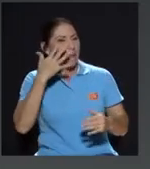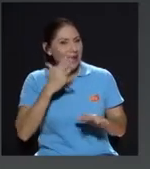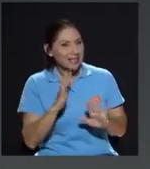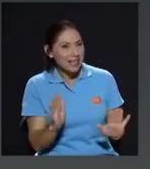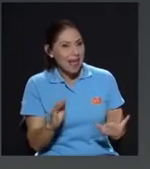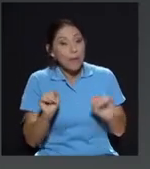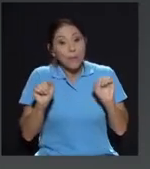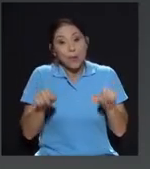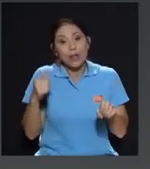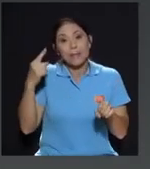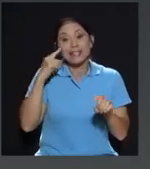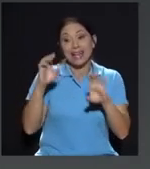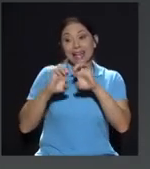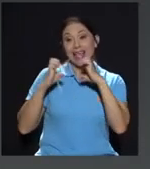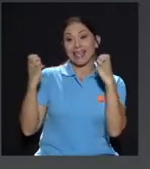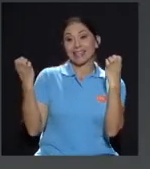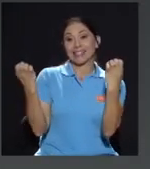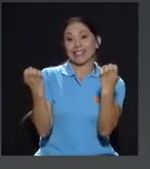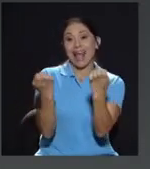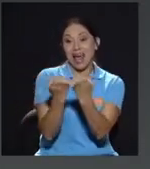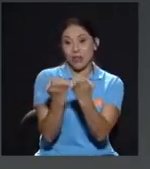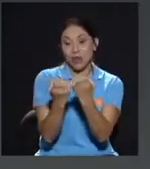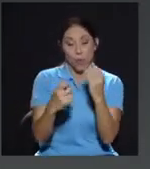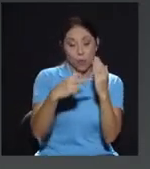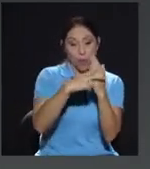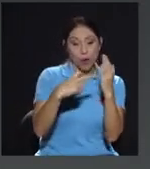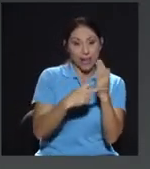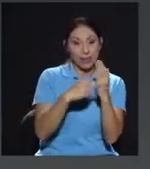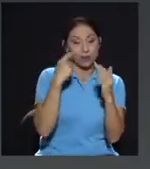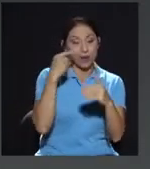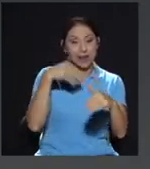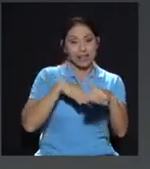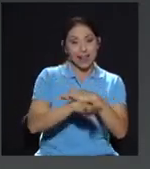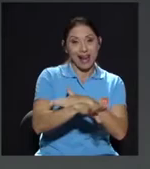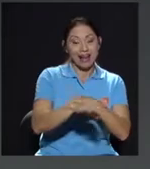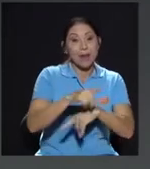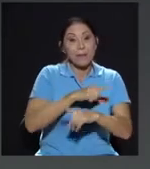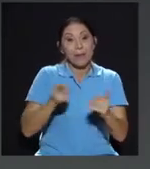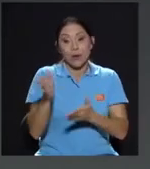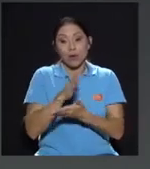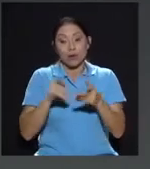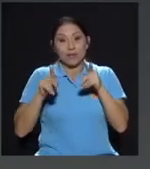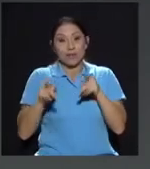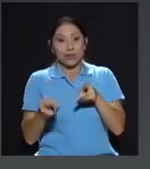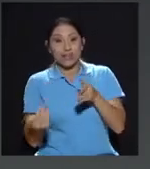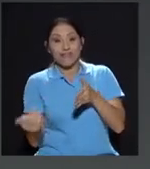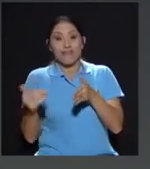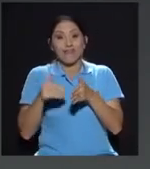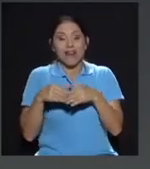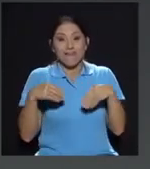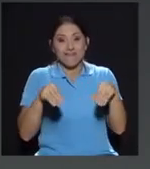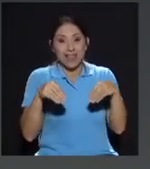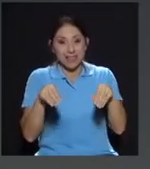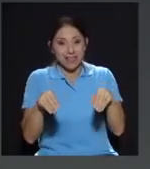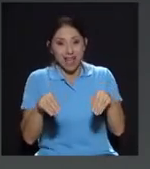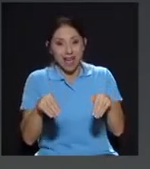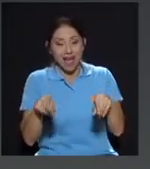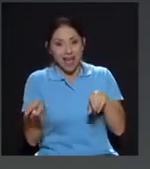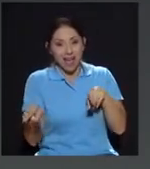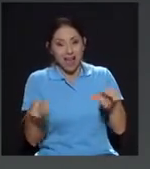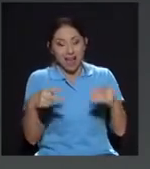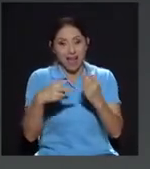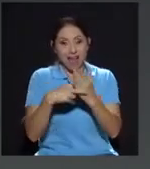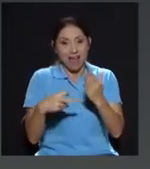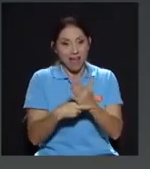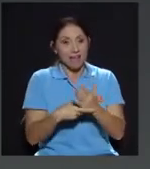de entrada estadio los boletos de reventa y sigue adelante porque creo que es